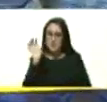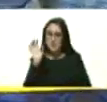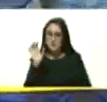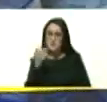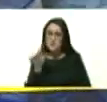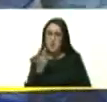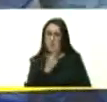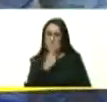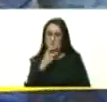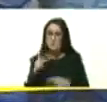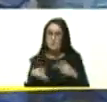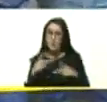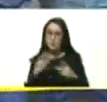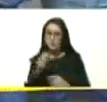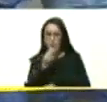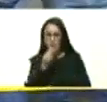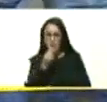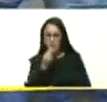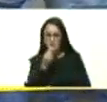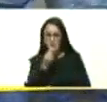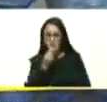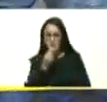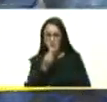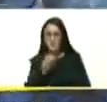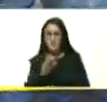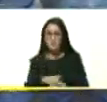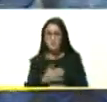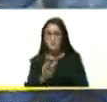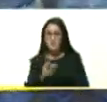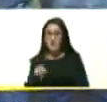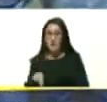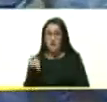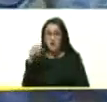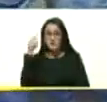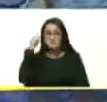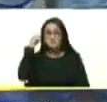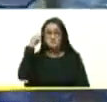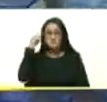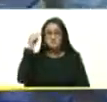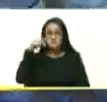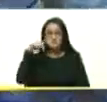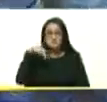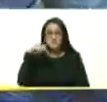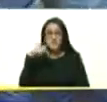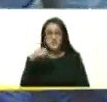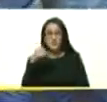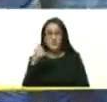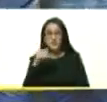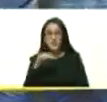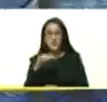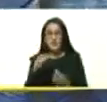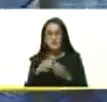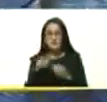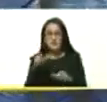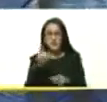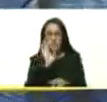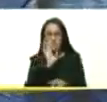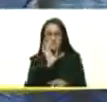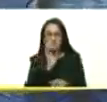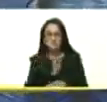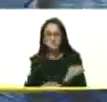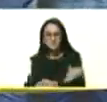compromisos es la producción de alimentos. Porque el norte, este imperio y la pandilla de infelices,